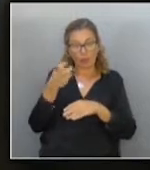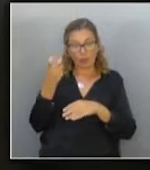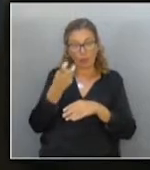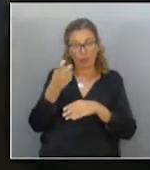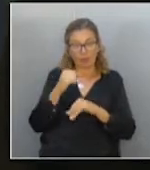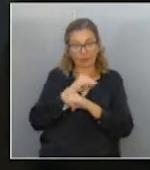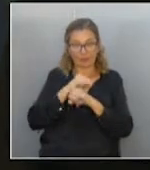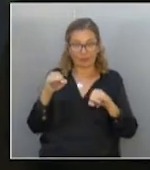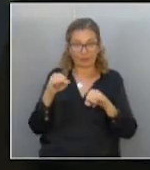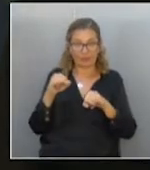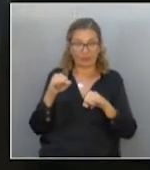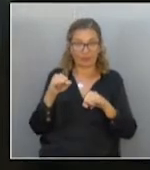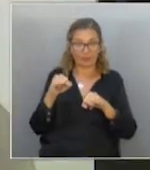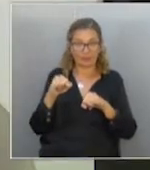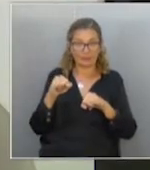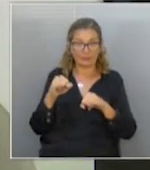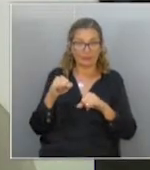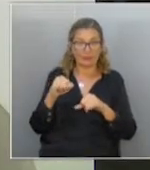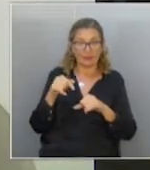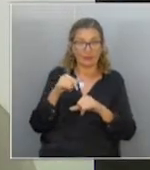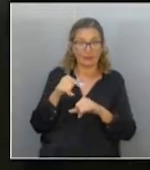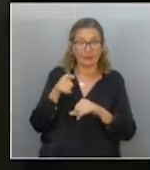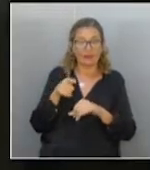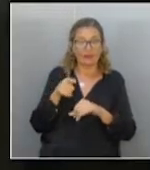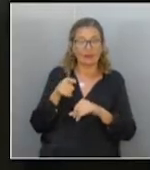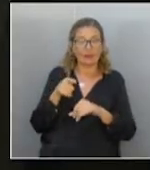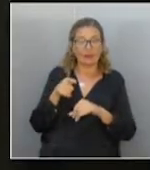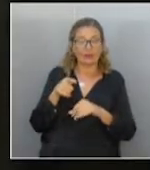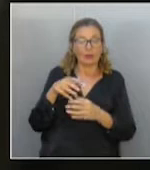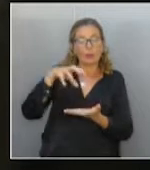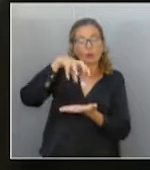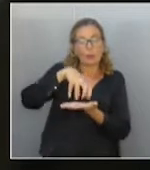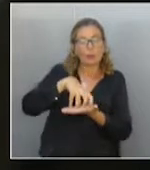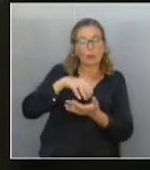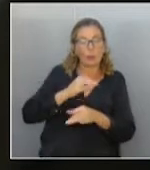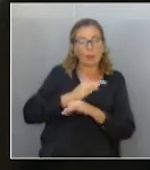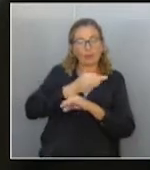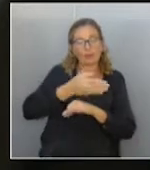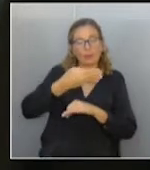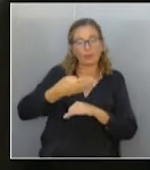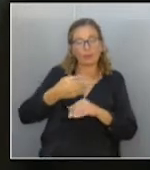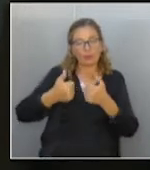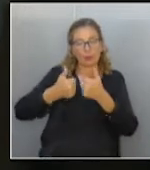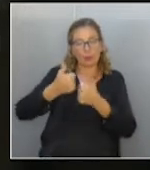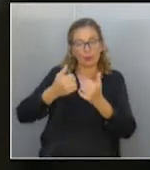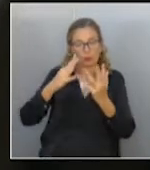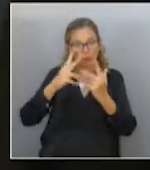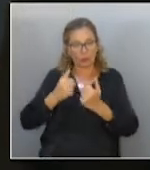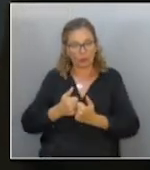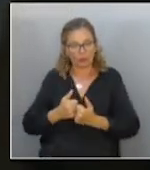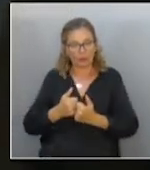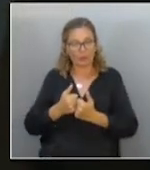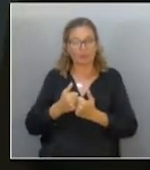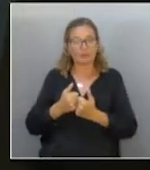termine, digamos, las que hay en la sede del municipio B, porque este concurso está organizado por el municipio